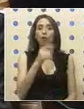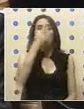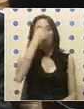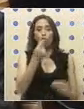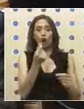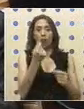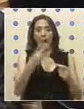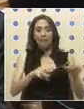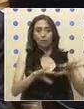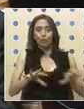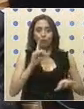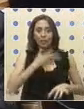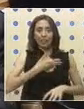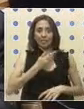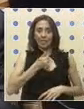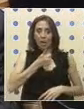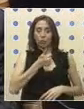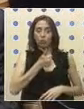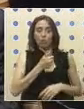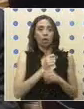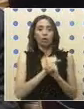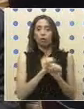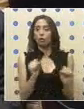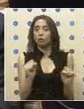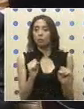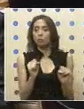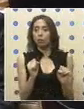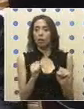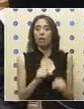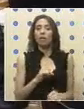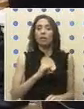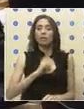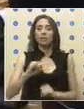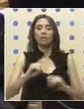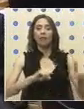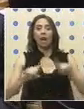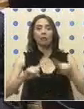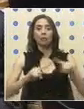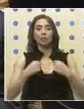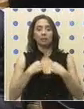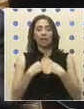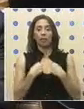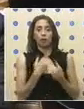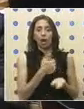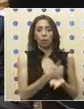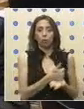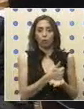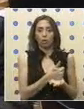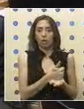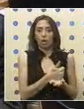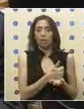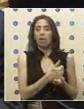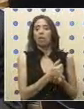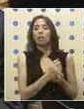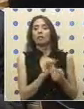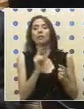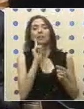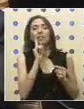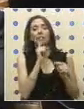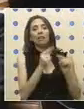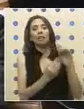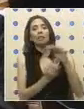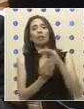se hace insostenible para seguir siendo administrado por dicha autoridad sin estar permanentemente sometido a